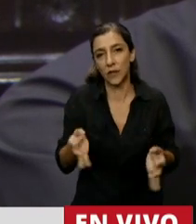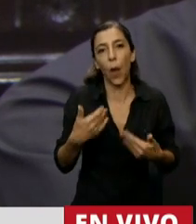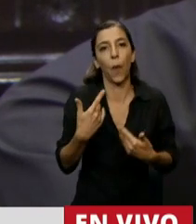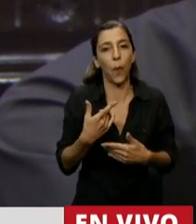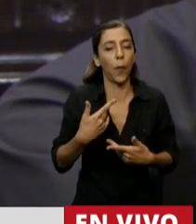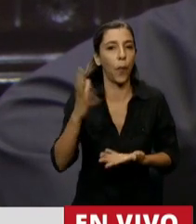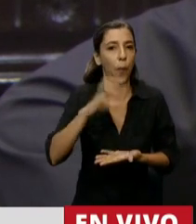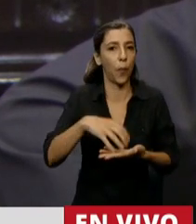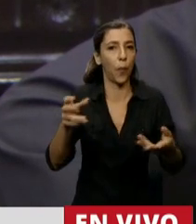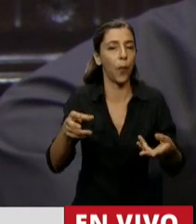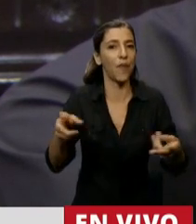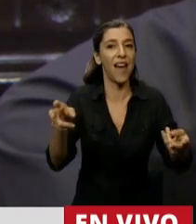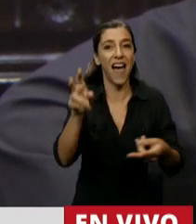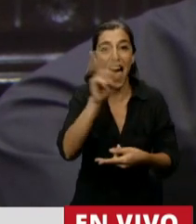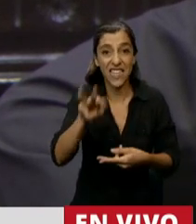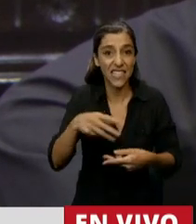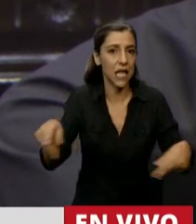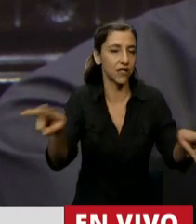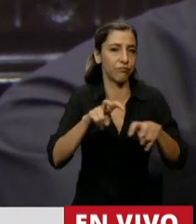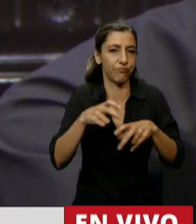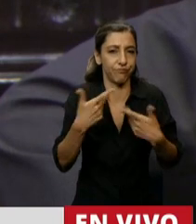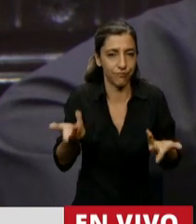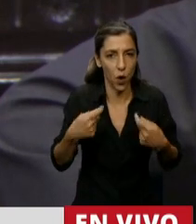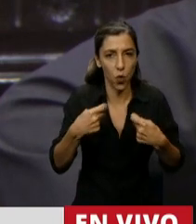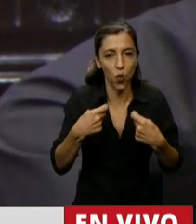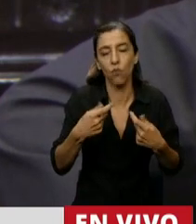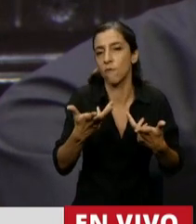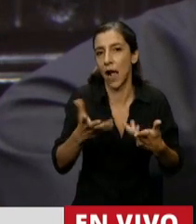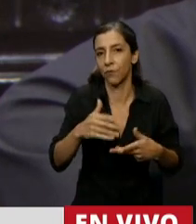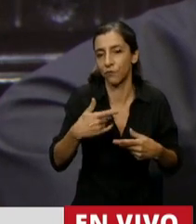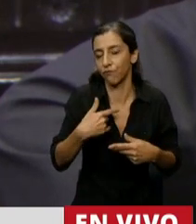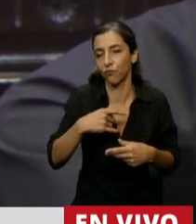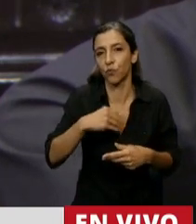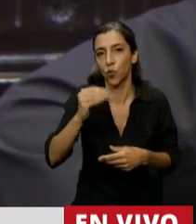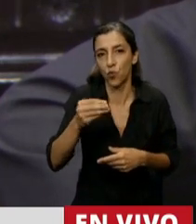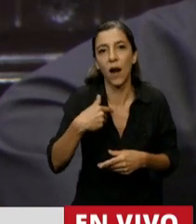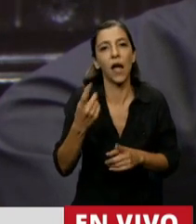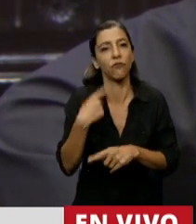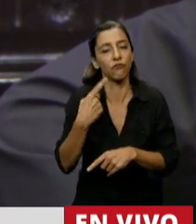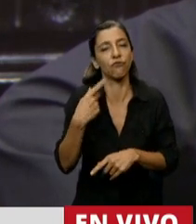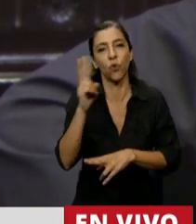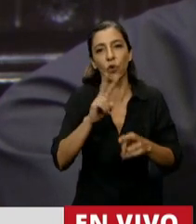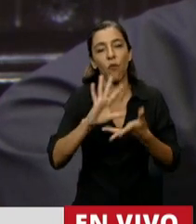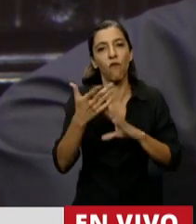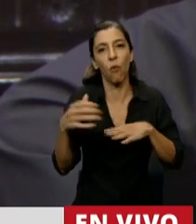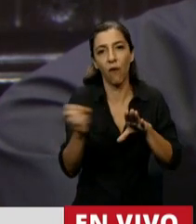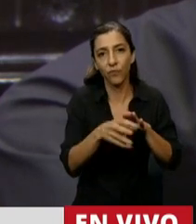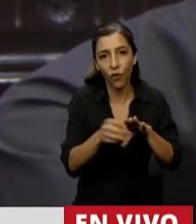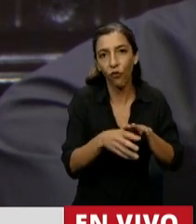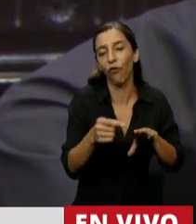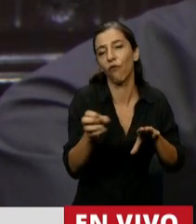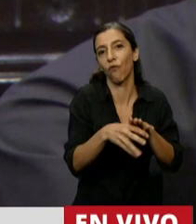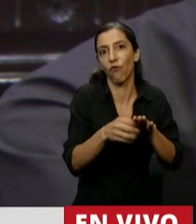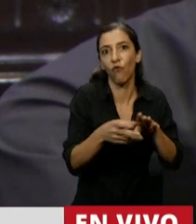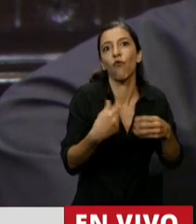fuimos por la recuperación y el fortalecimiento del FGS, ese Fondo de Garantía de Sustentabilidad que estaba devastado, sacándole la mochila de